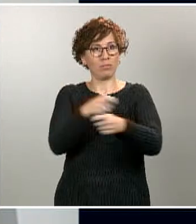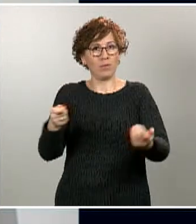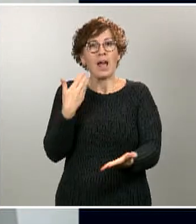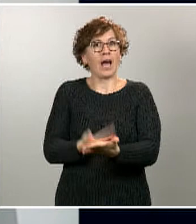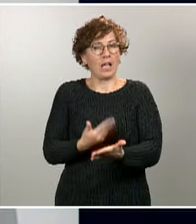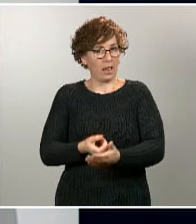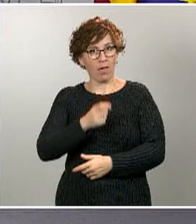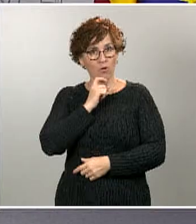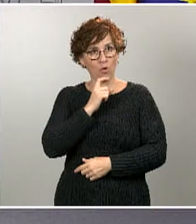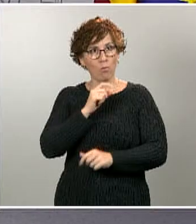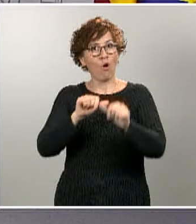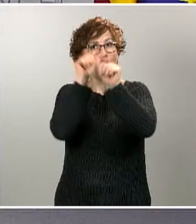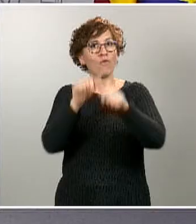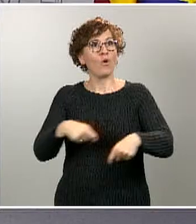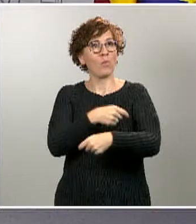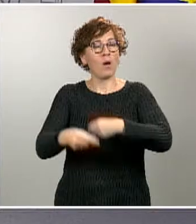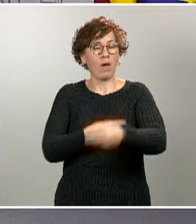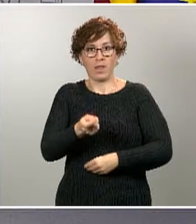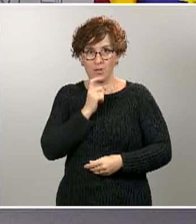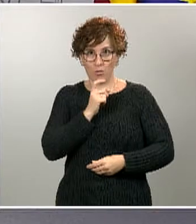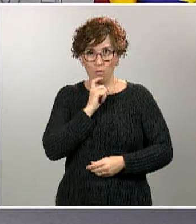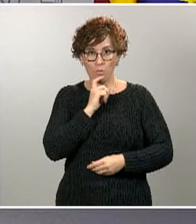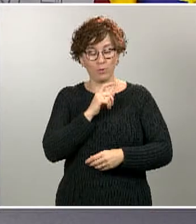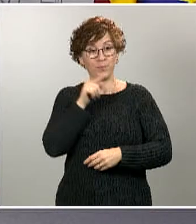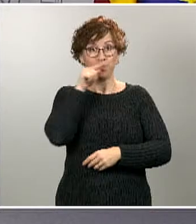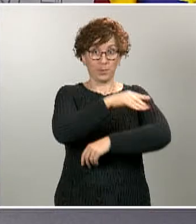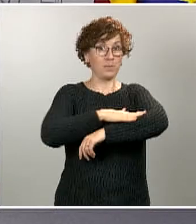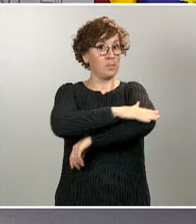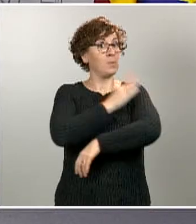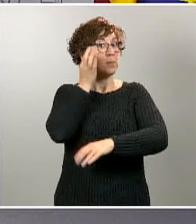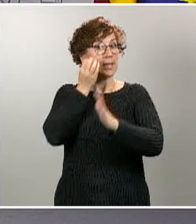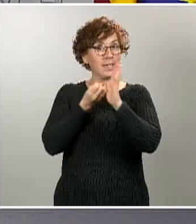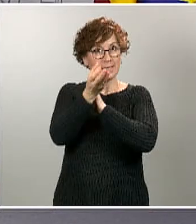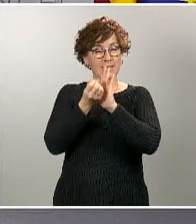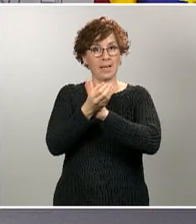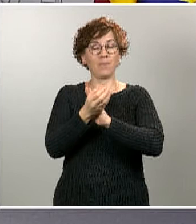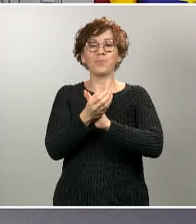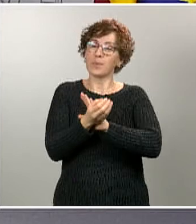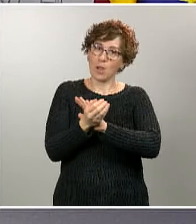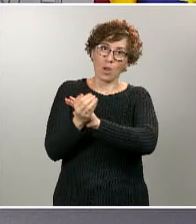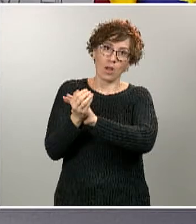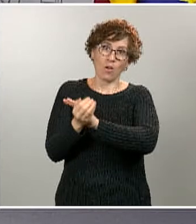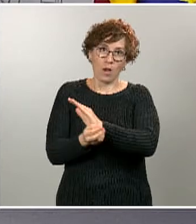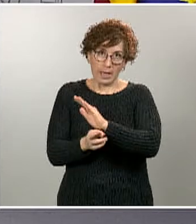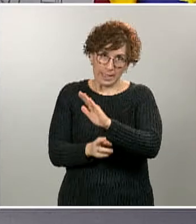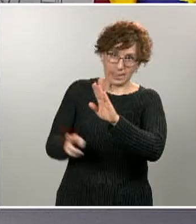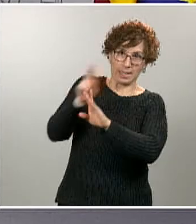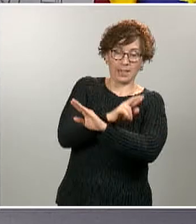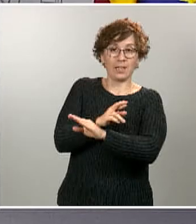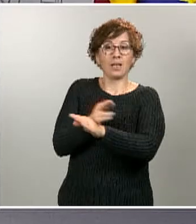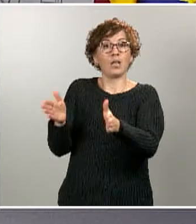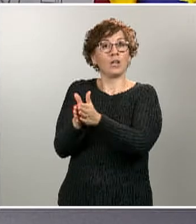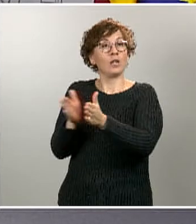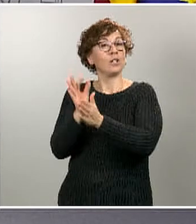A la ministra portavoz querría, retomando una pregunta de mi compañera May,